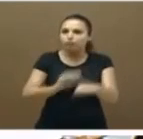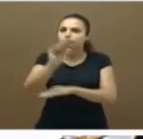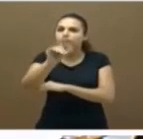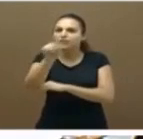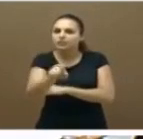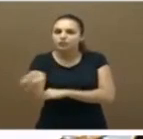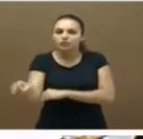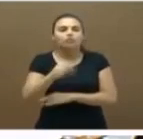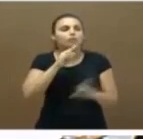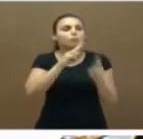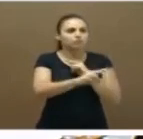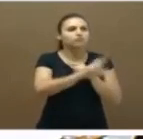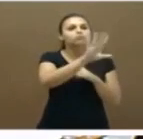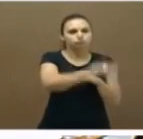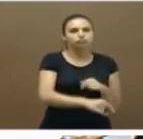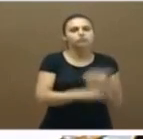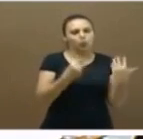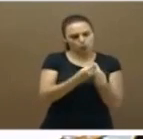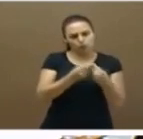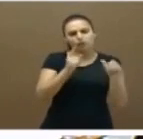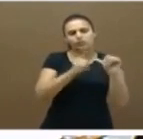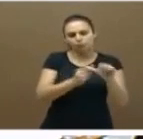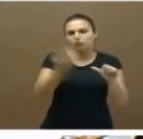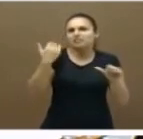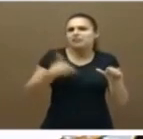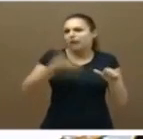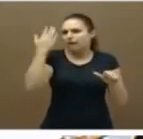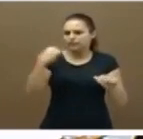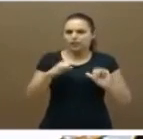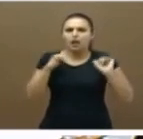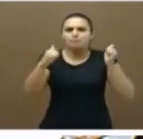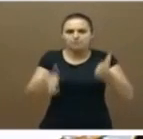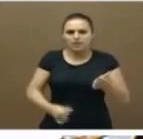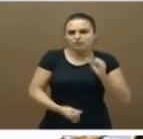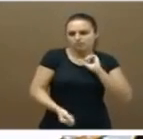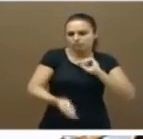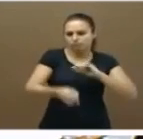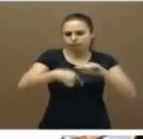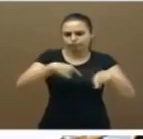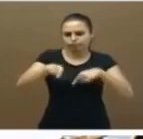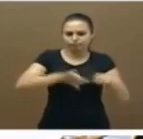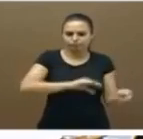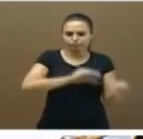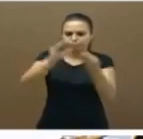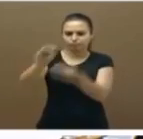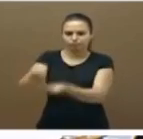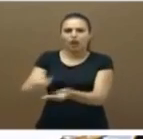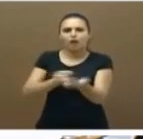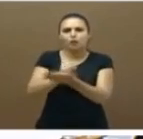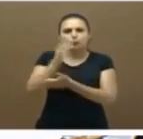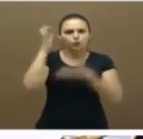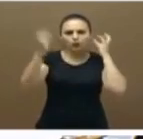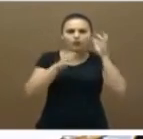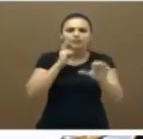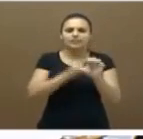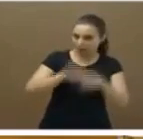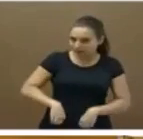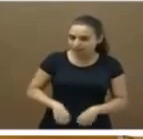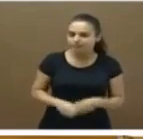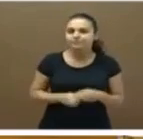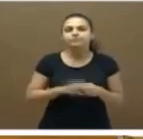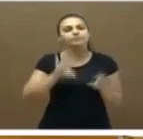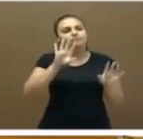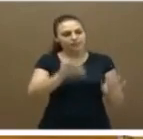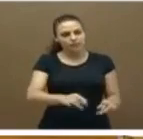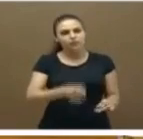La respuesta es sí. La Junta de Extremadura ya ha iniciado las transferencias del anticipo de la PAC a los agricultores y ganaderos extremeños.